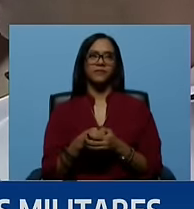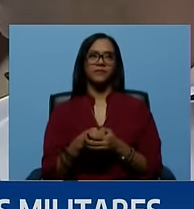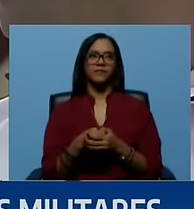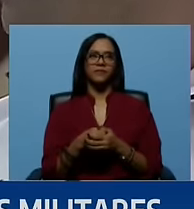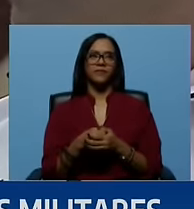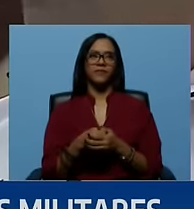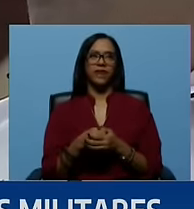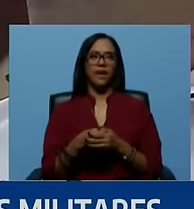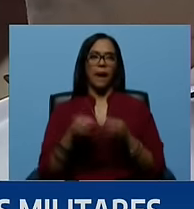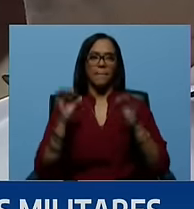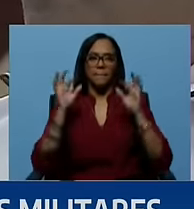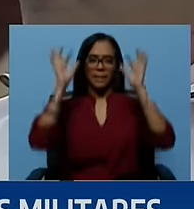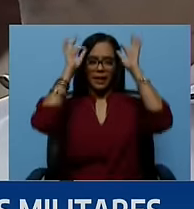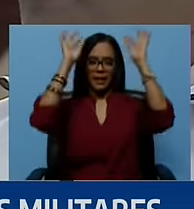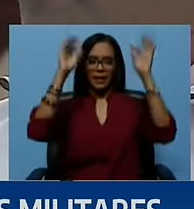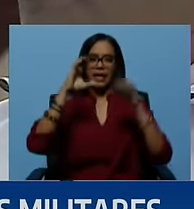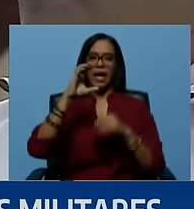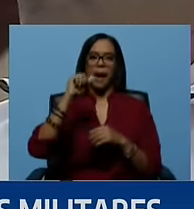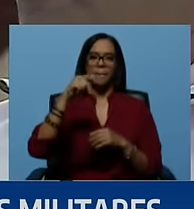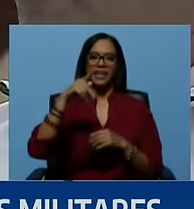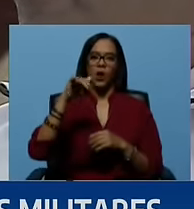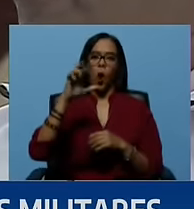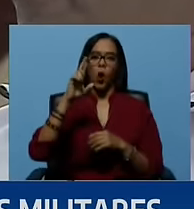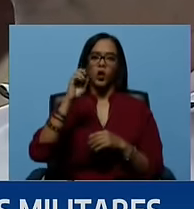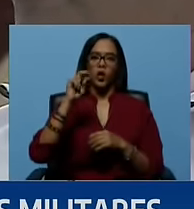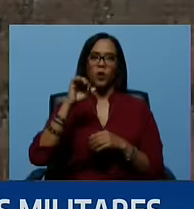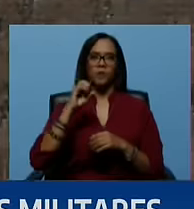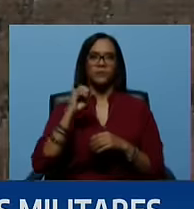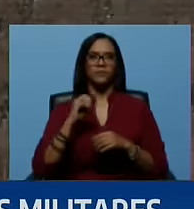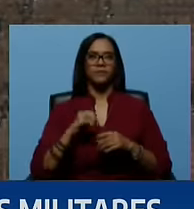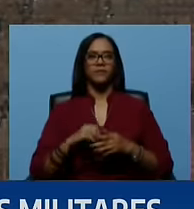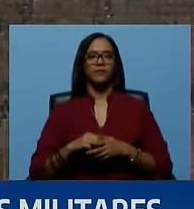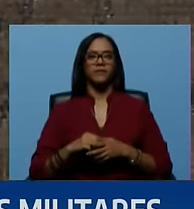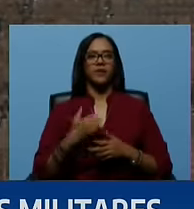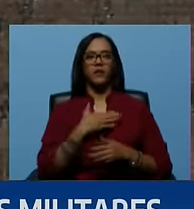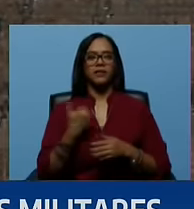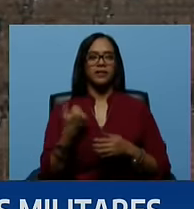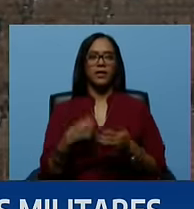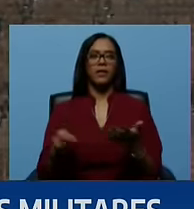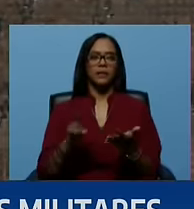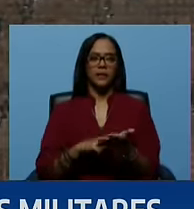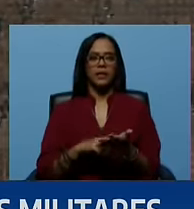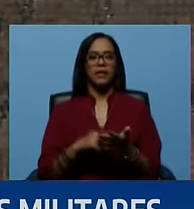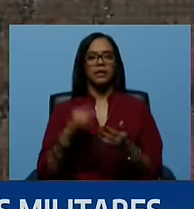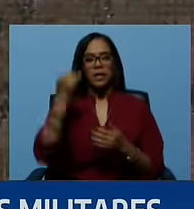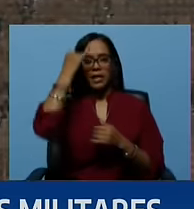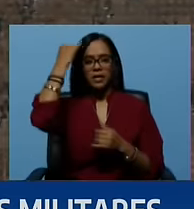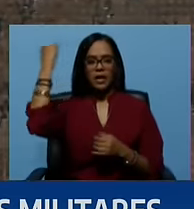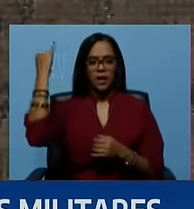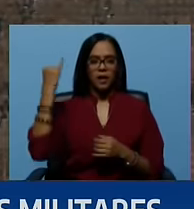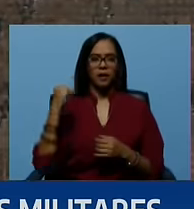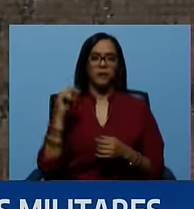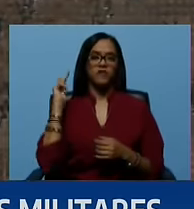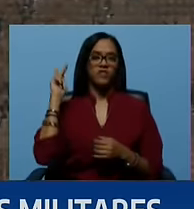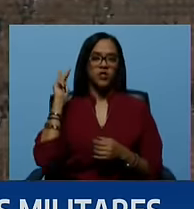capricornio ahí no no no eres sagitario yo quisiera insistir en esta idea profesor